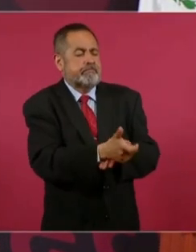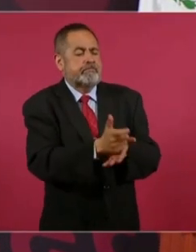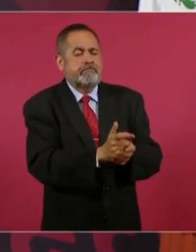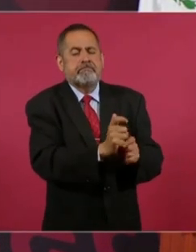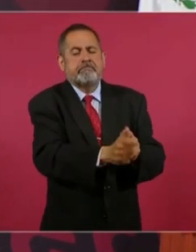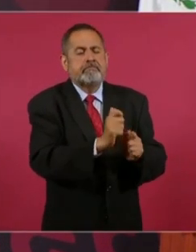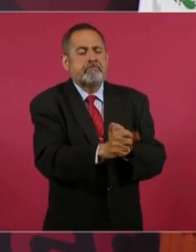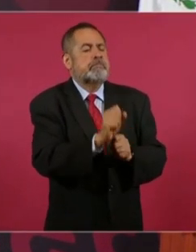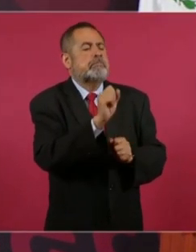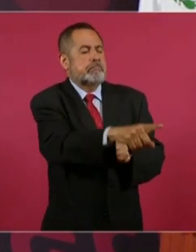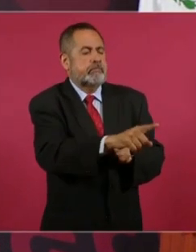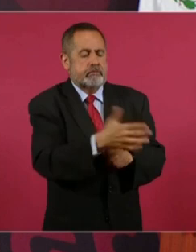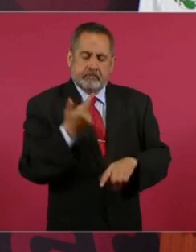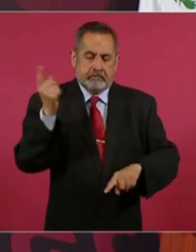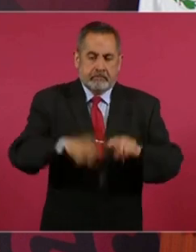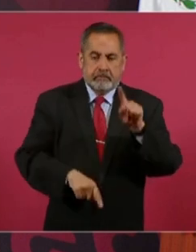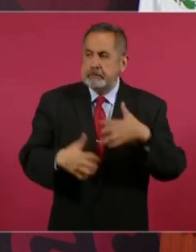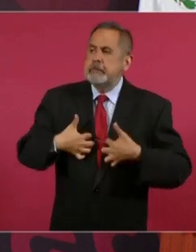dinero.